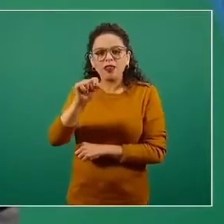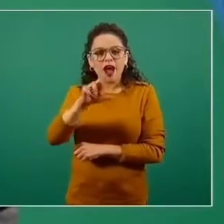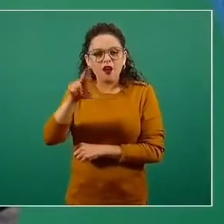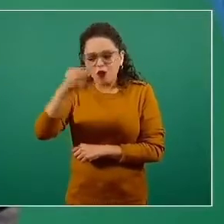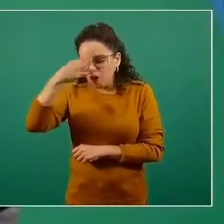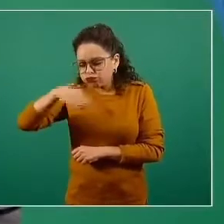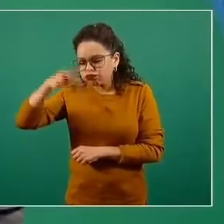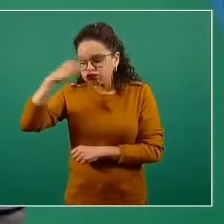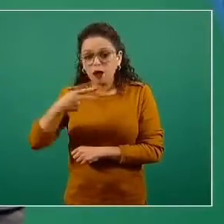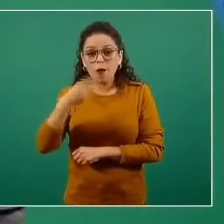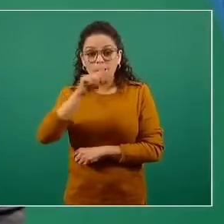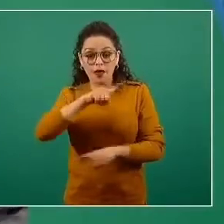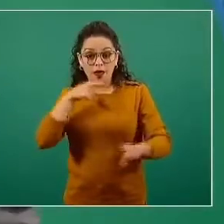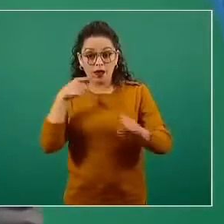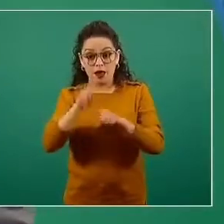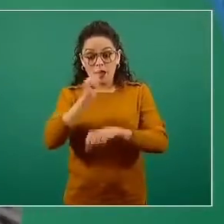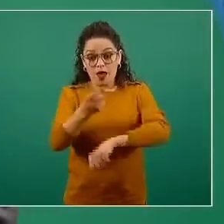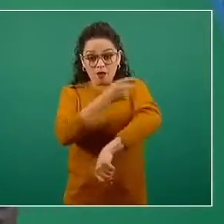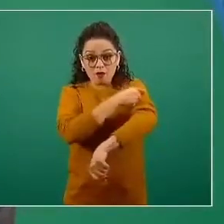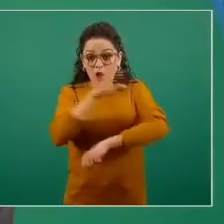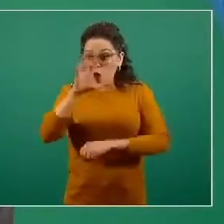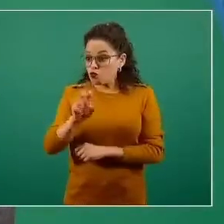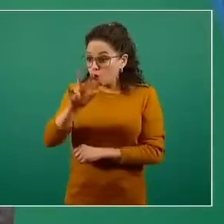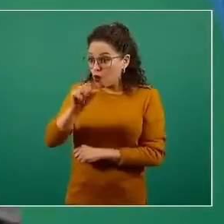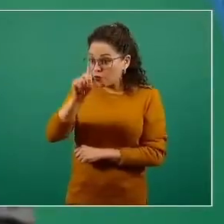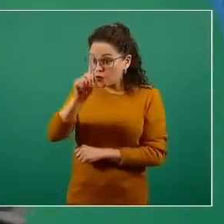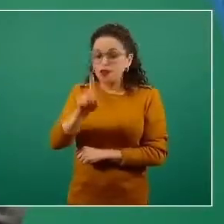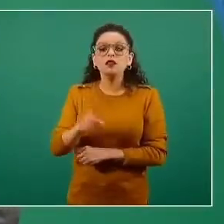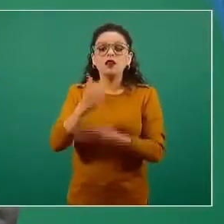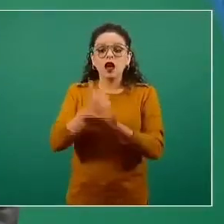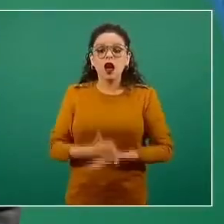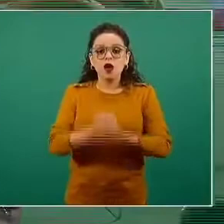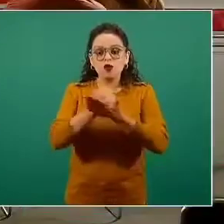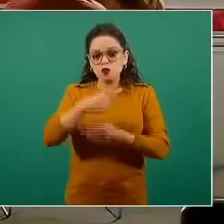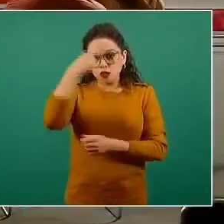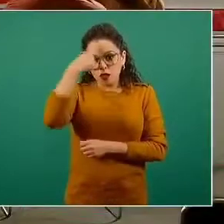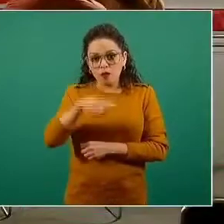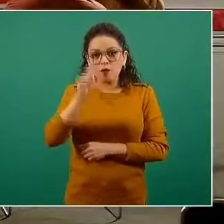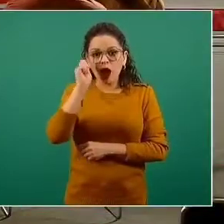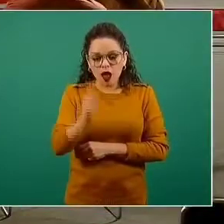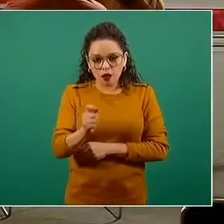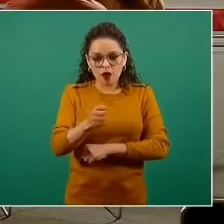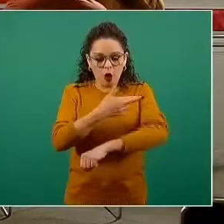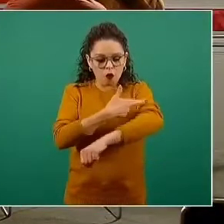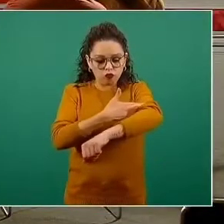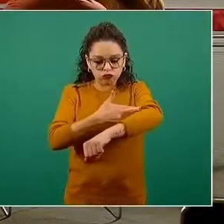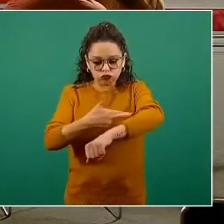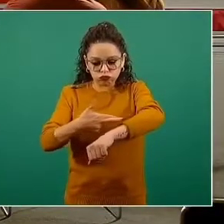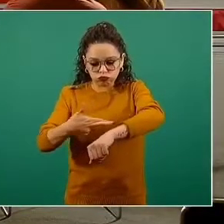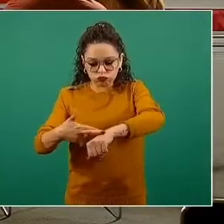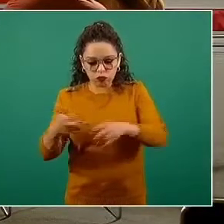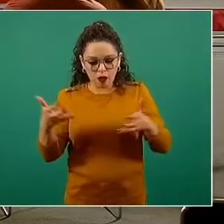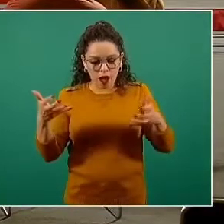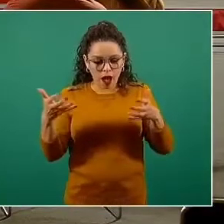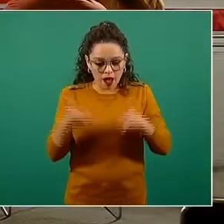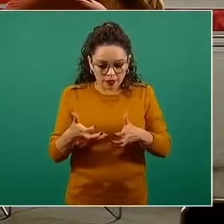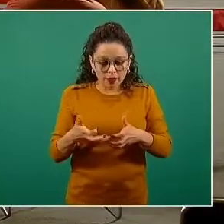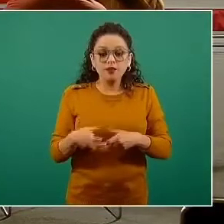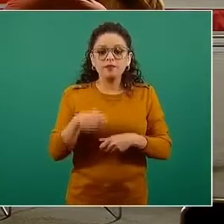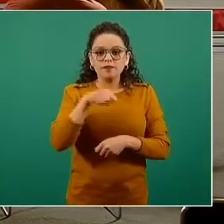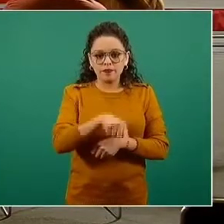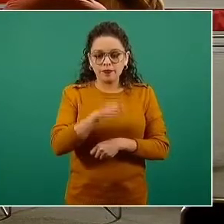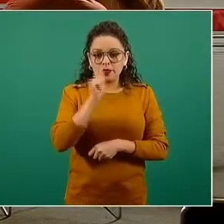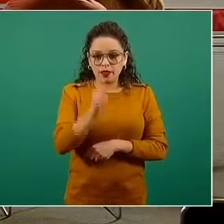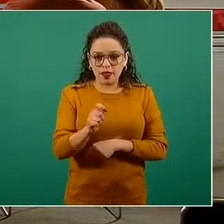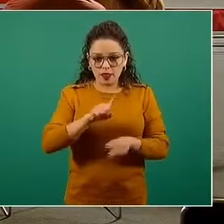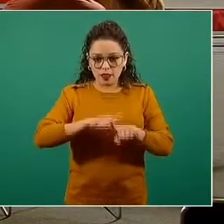vacunas contra COVID, se utiliza como transportador, como vector. Y lo que se hace es que se pone las